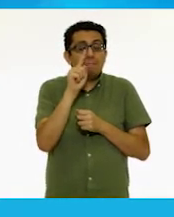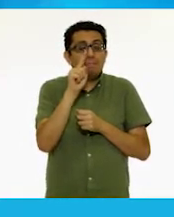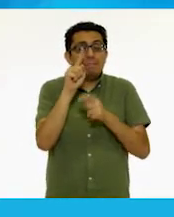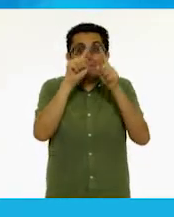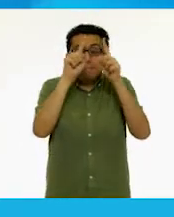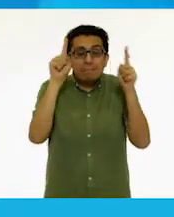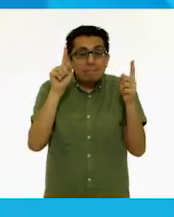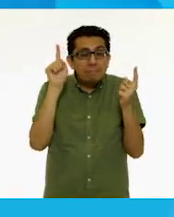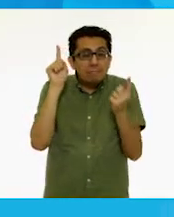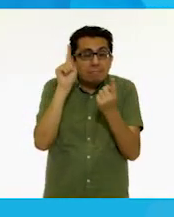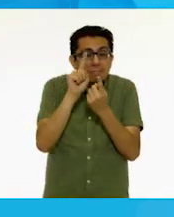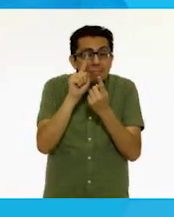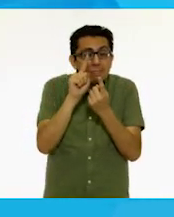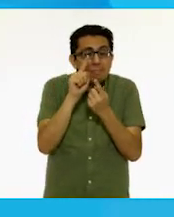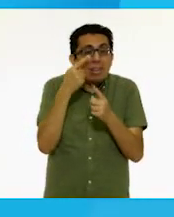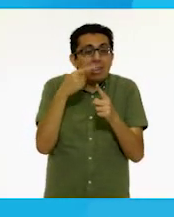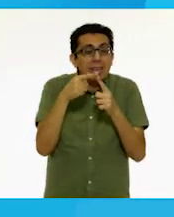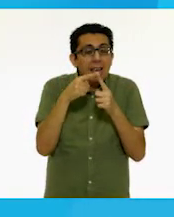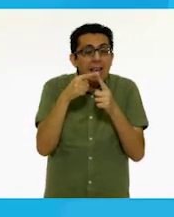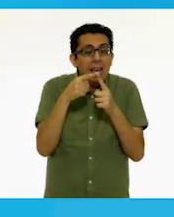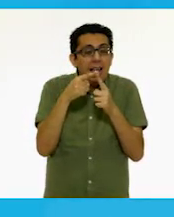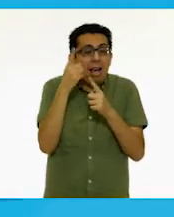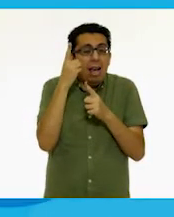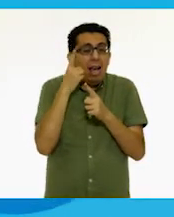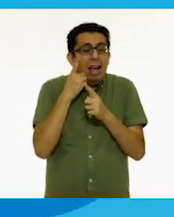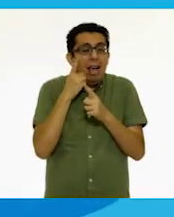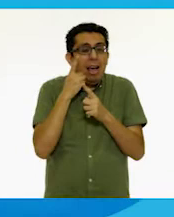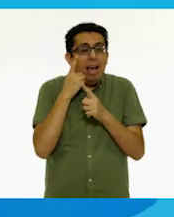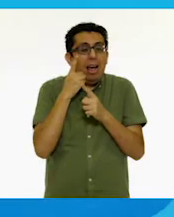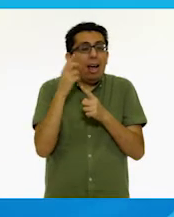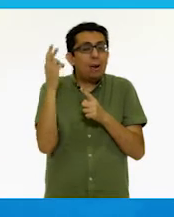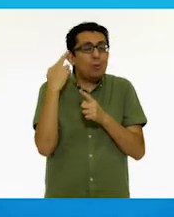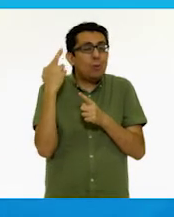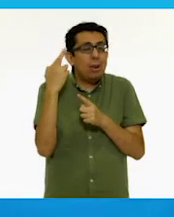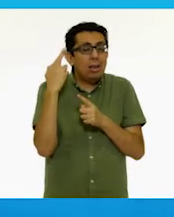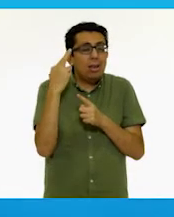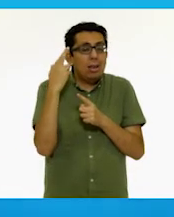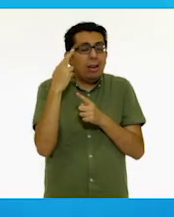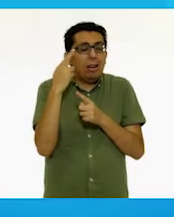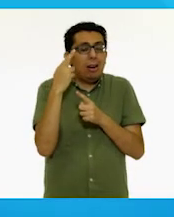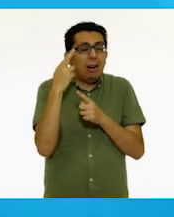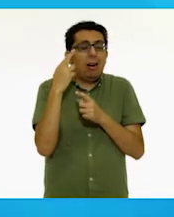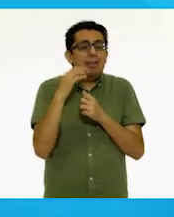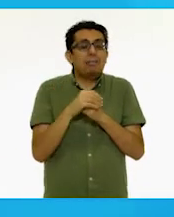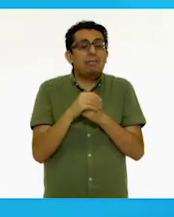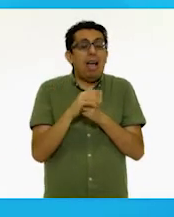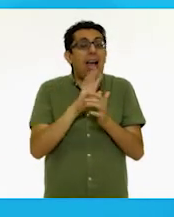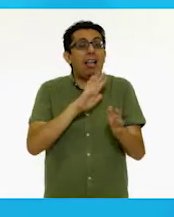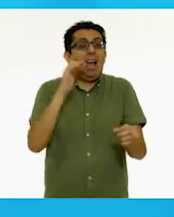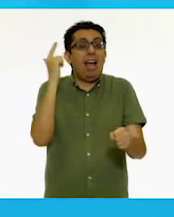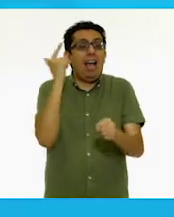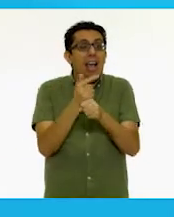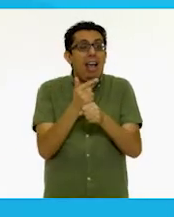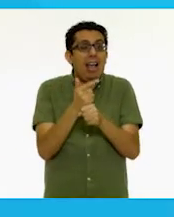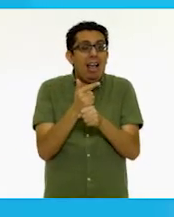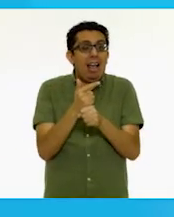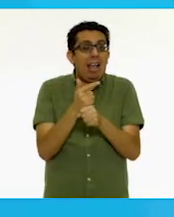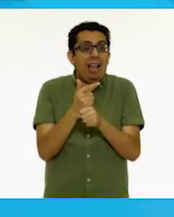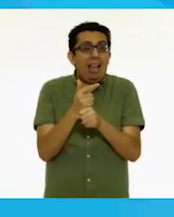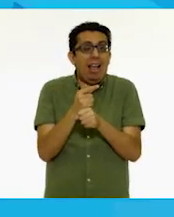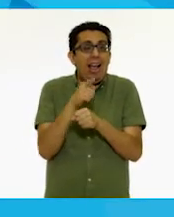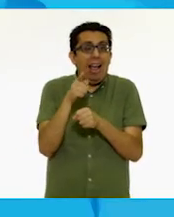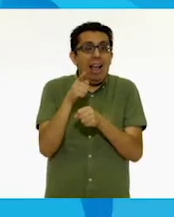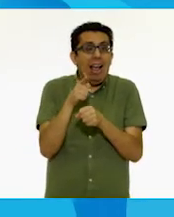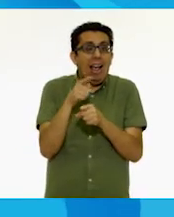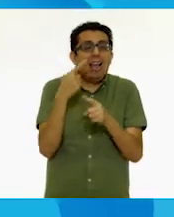quién está roncando. Uno, dos, tres. ¡Ay, ya lo vi! ¡Es un perezoso! ¡Es un perezoso que